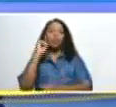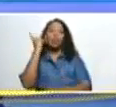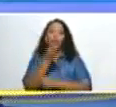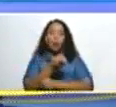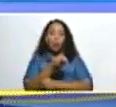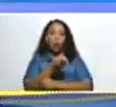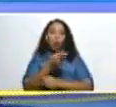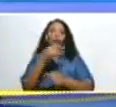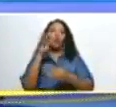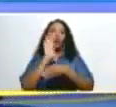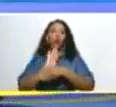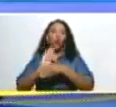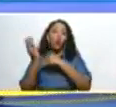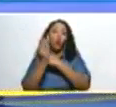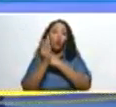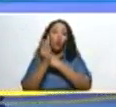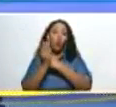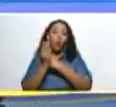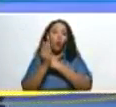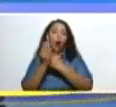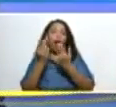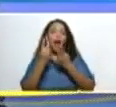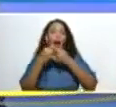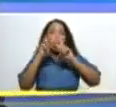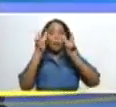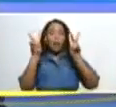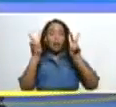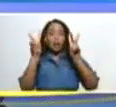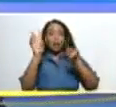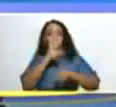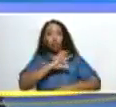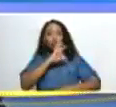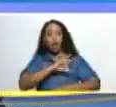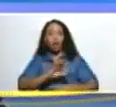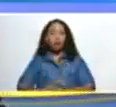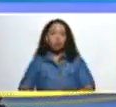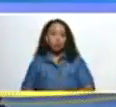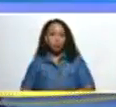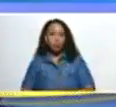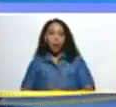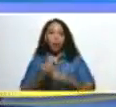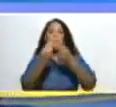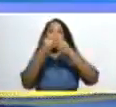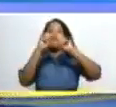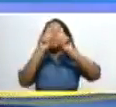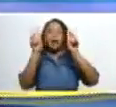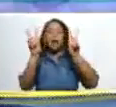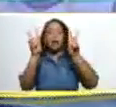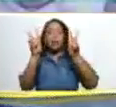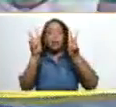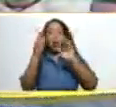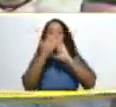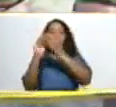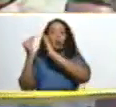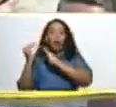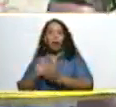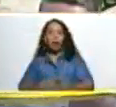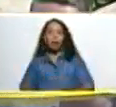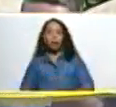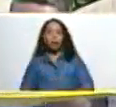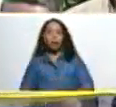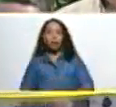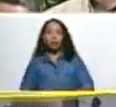cuidar. La paz social, la paz comunitaria,